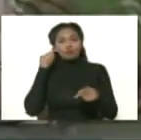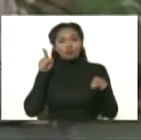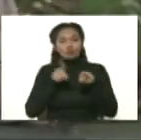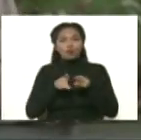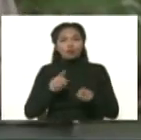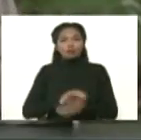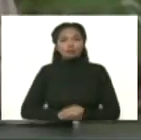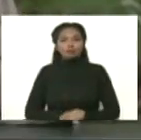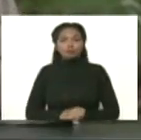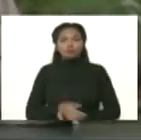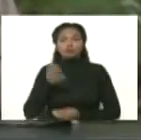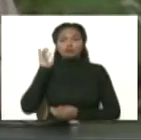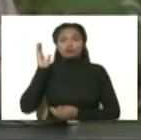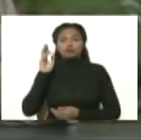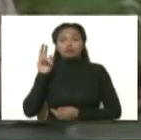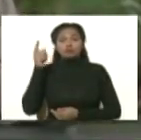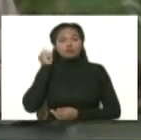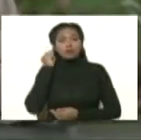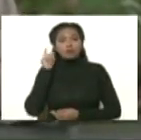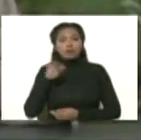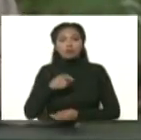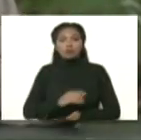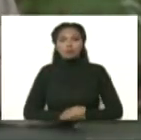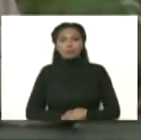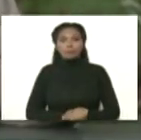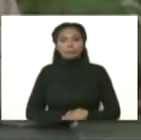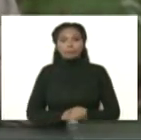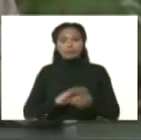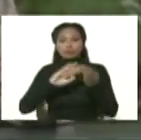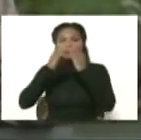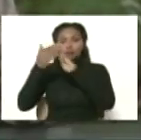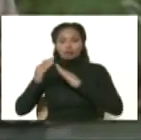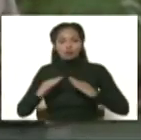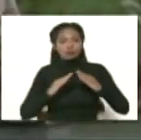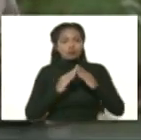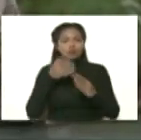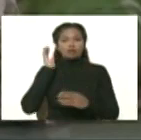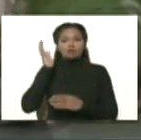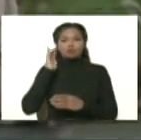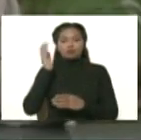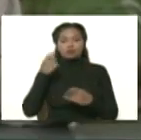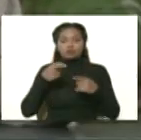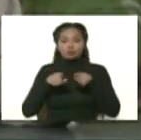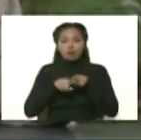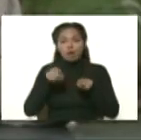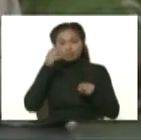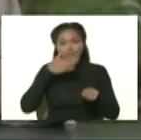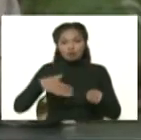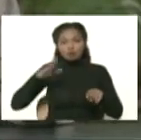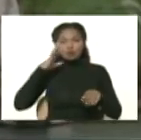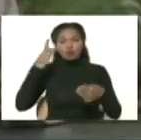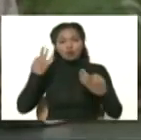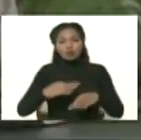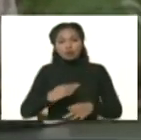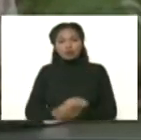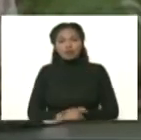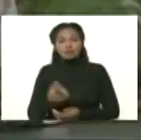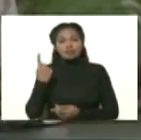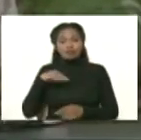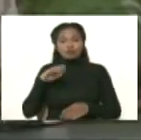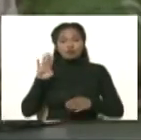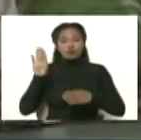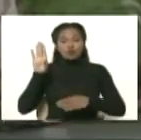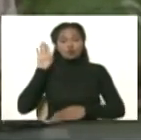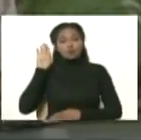venimos del Congreso de las Mujeres, venimos del Congreso de las Comunas, venimos del Congreso de los Pueblos Originarios y tenemos el